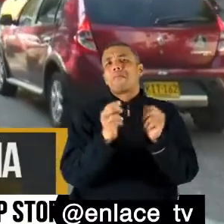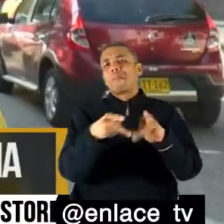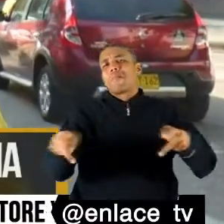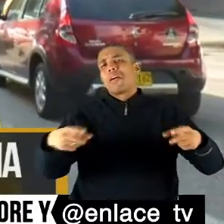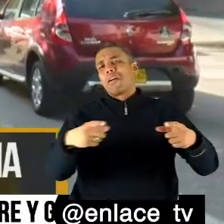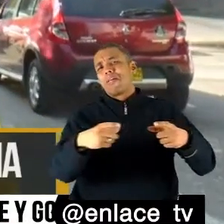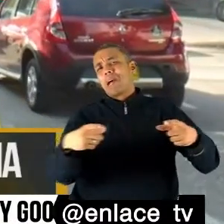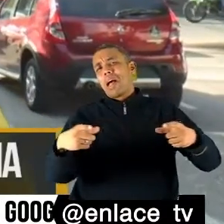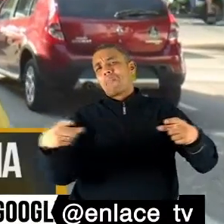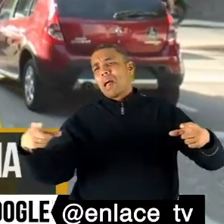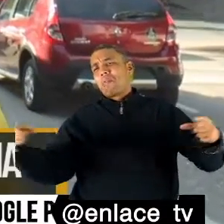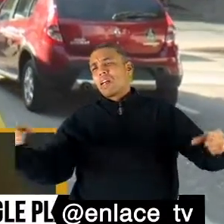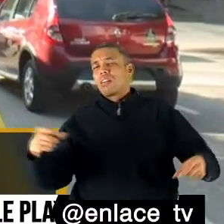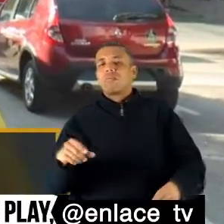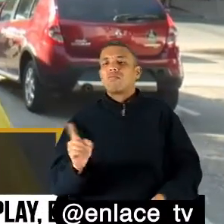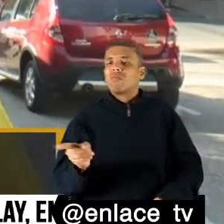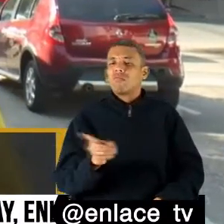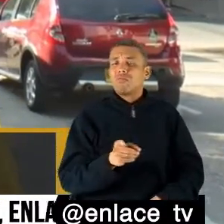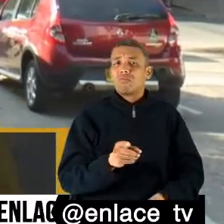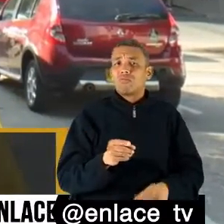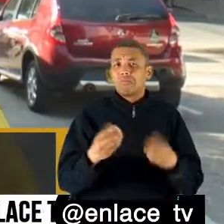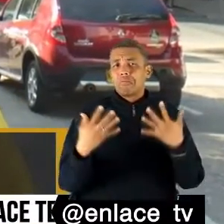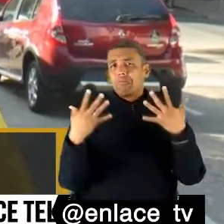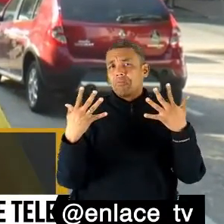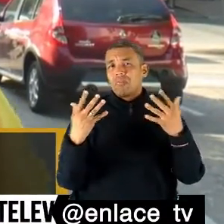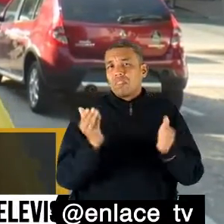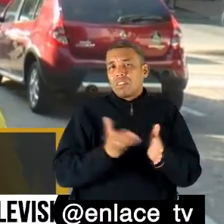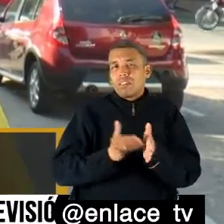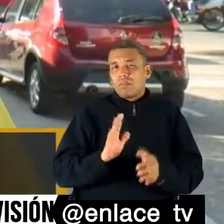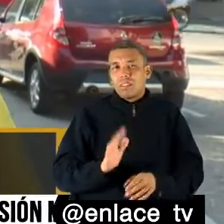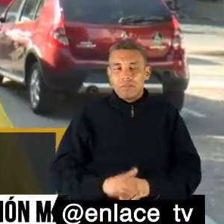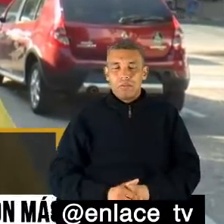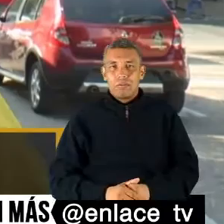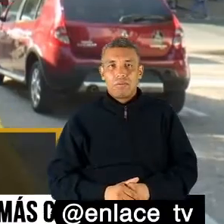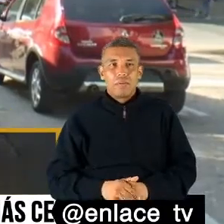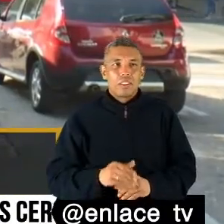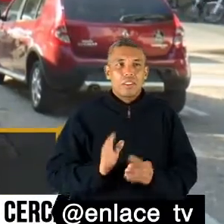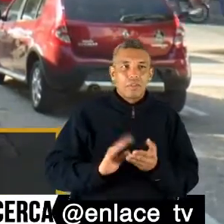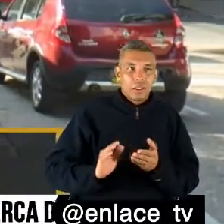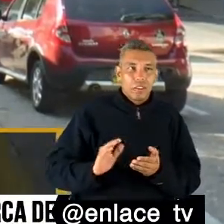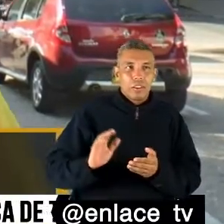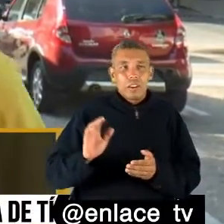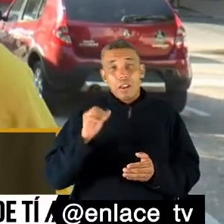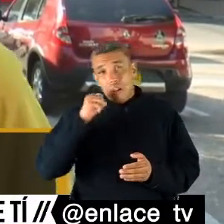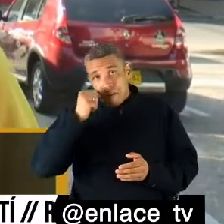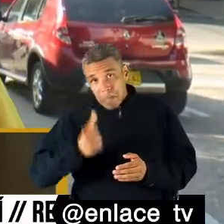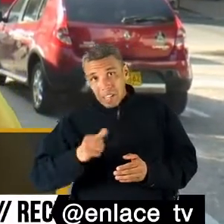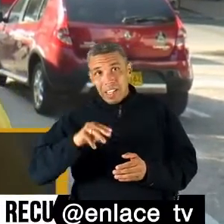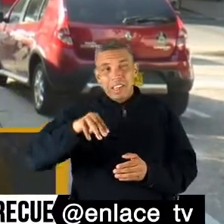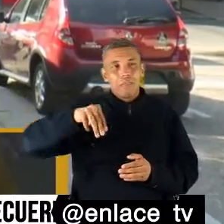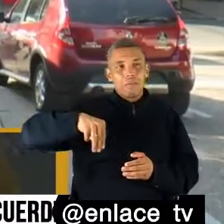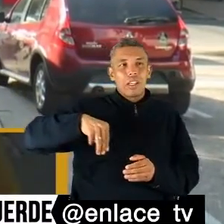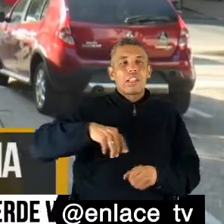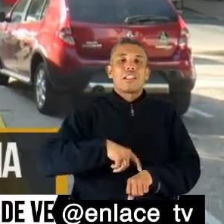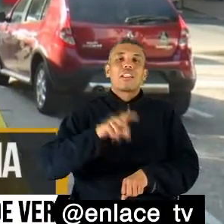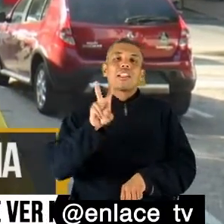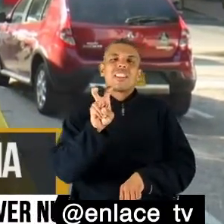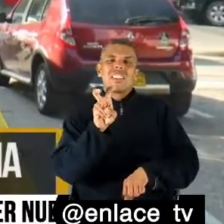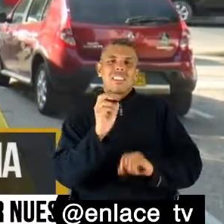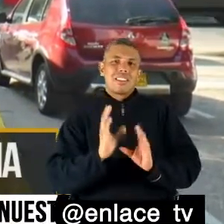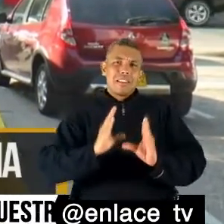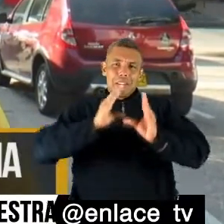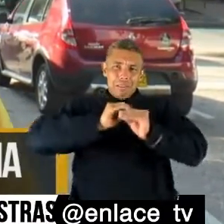cita, la invitación es el día de hoy, martes también para, lunes, el día también de mañana, martes, a las 7 en punto de la